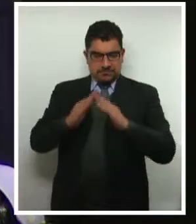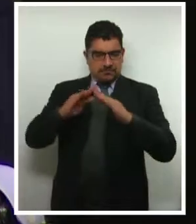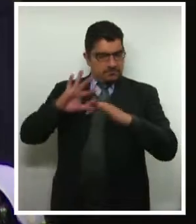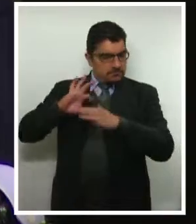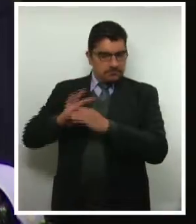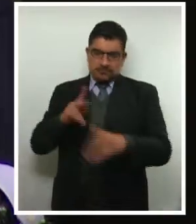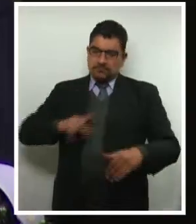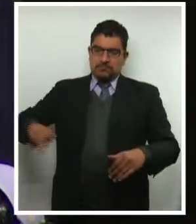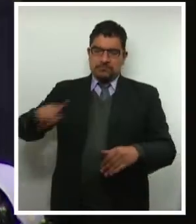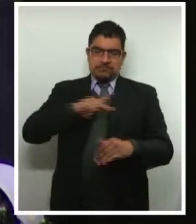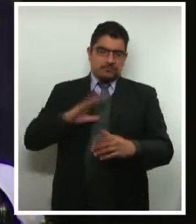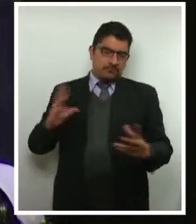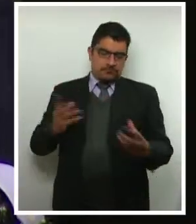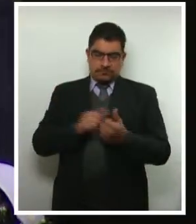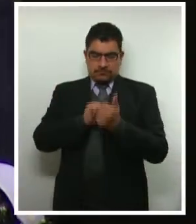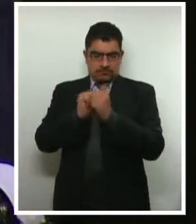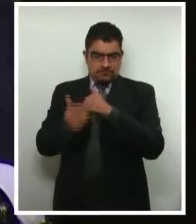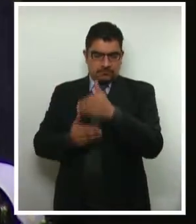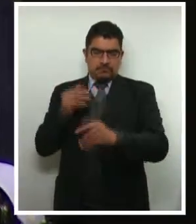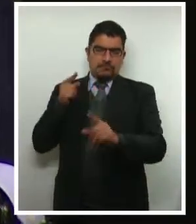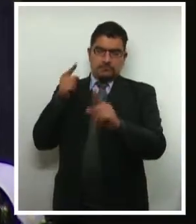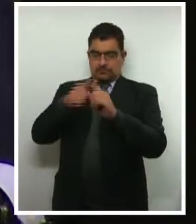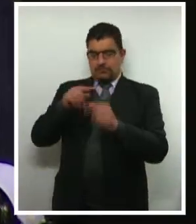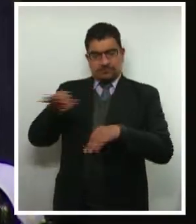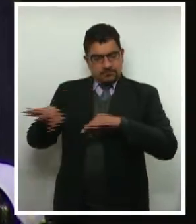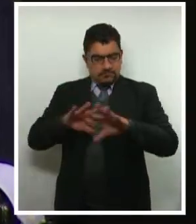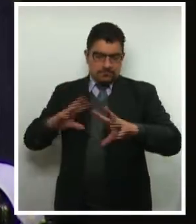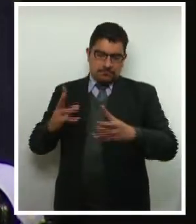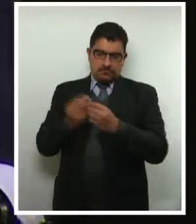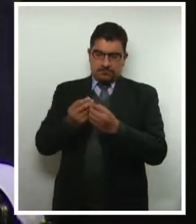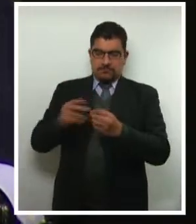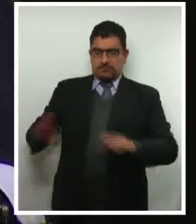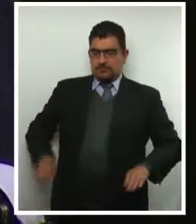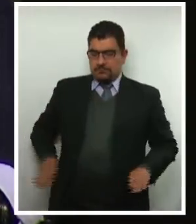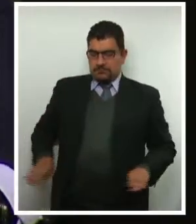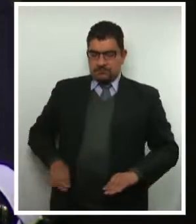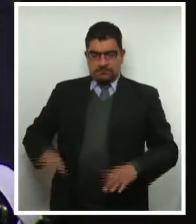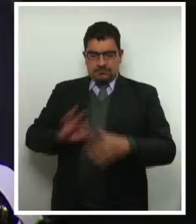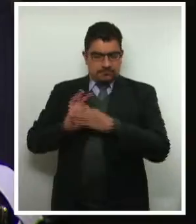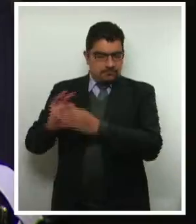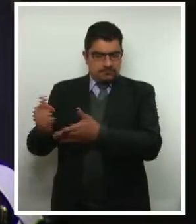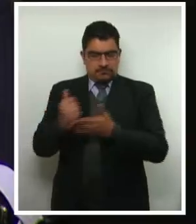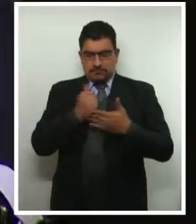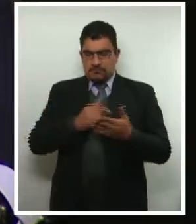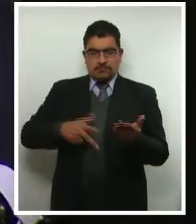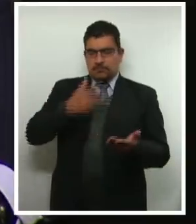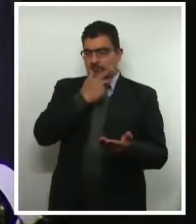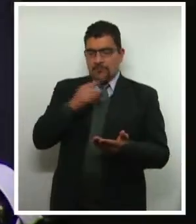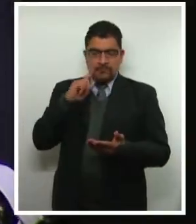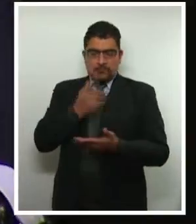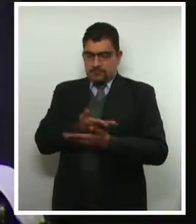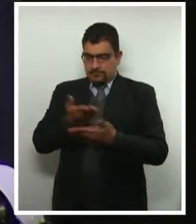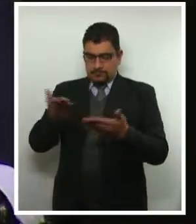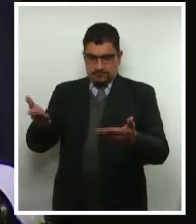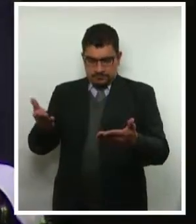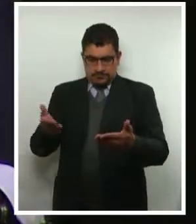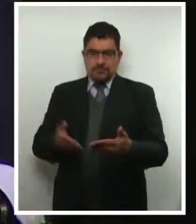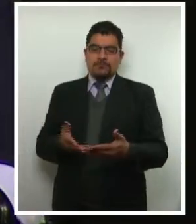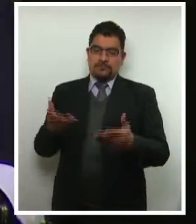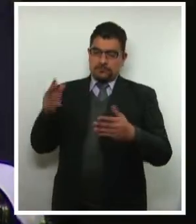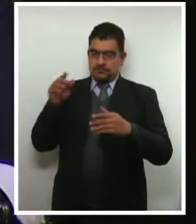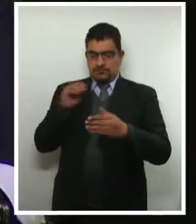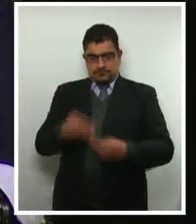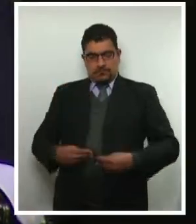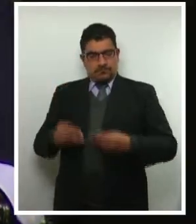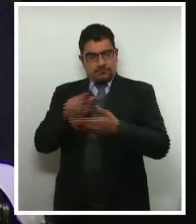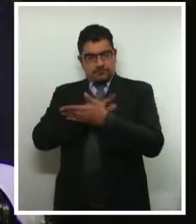y restauremos, por la obra laboriosa y la conducta solidaria de sus hijas e hijos, la